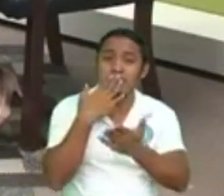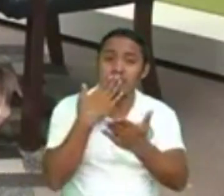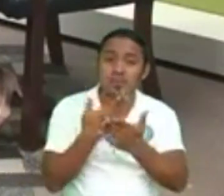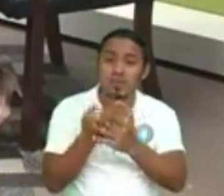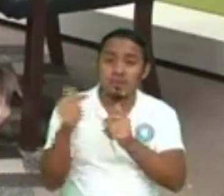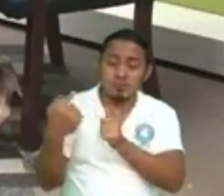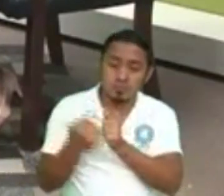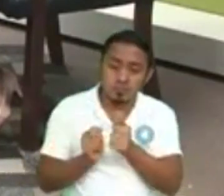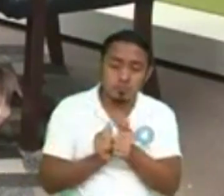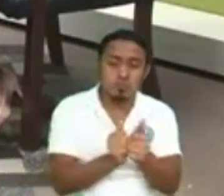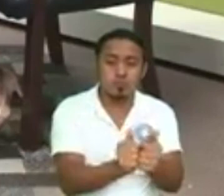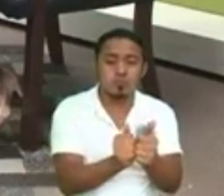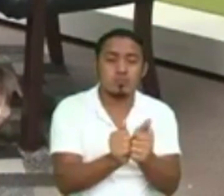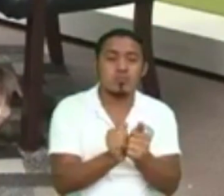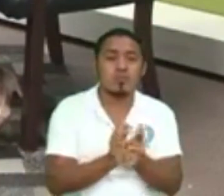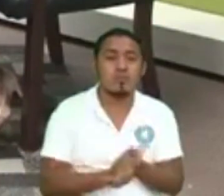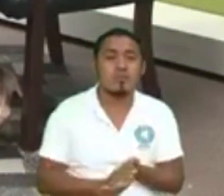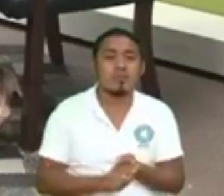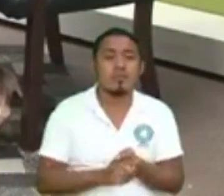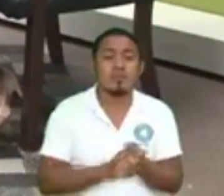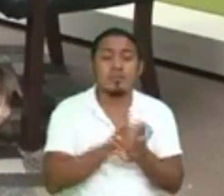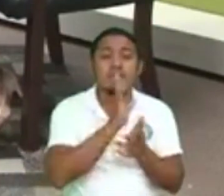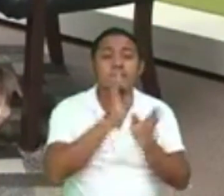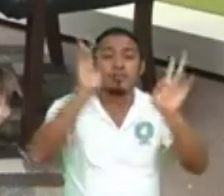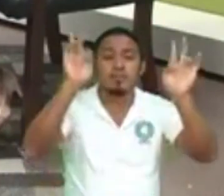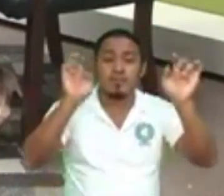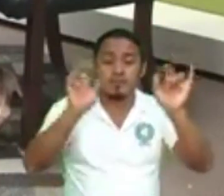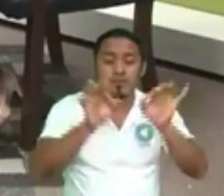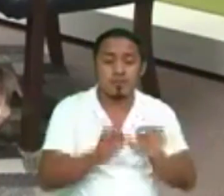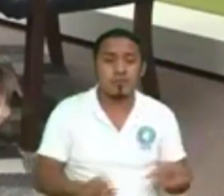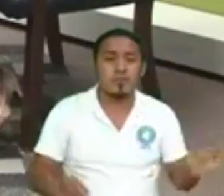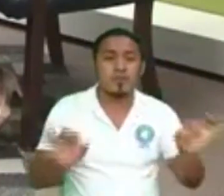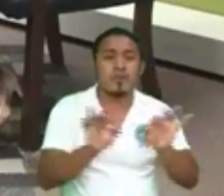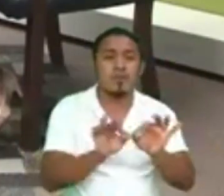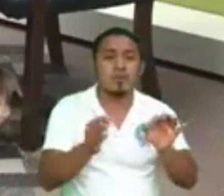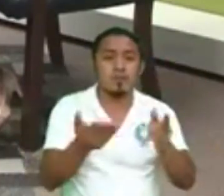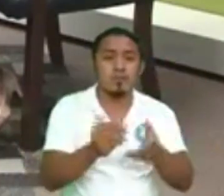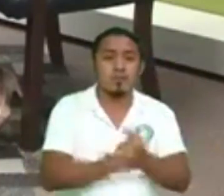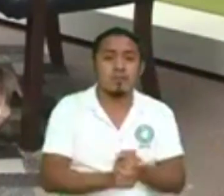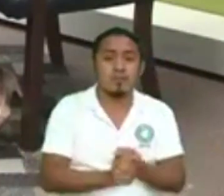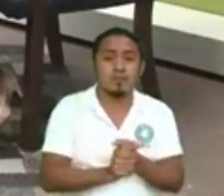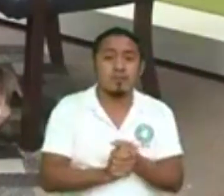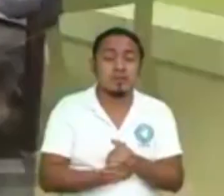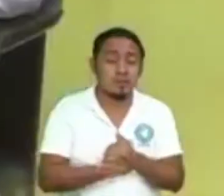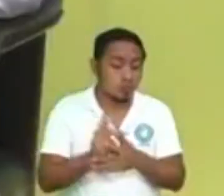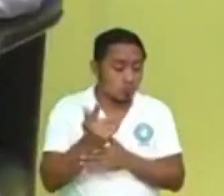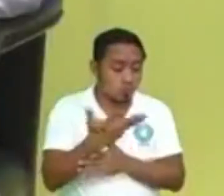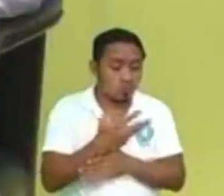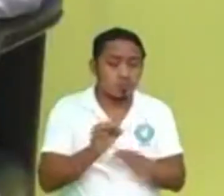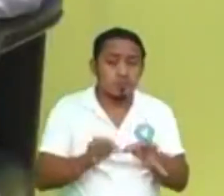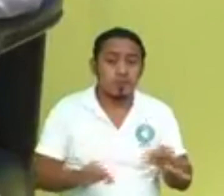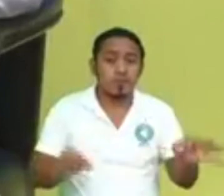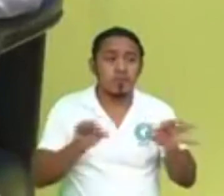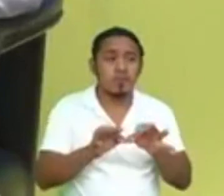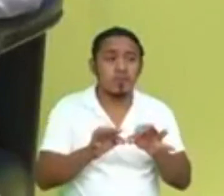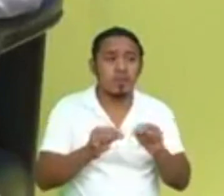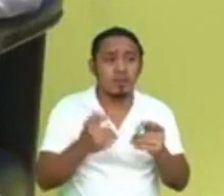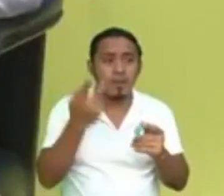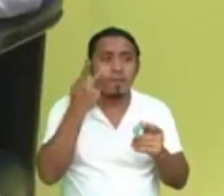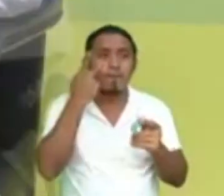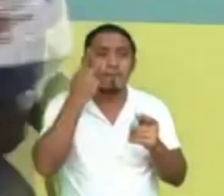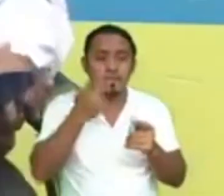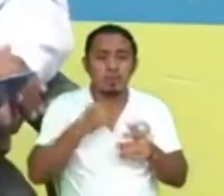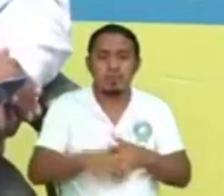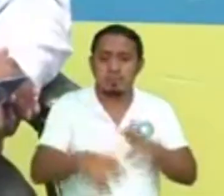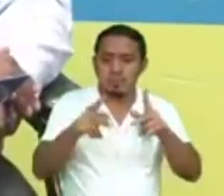haya acompañado el día de hoy para hablar de este tema tan interesante, ¿verdad? Que nos incumbe a todos también, porque sí. Si nosotros vemos que hay una